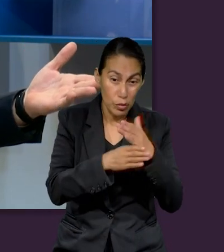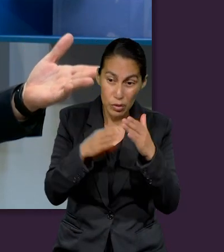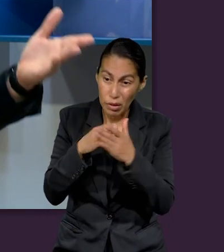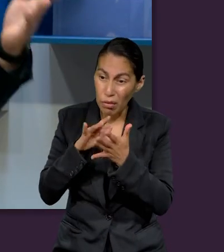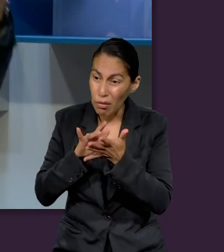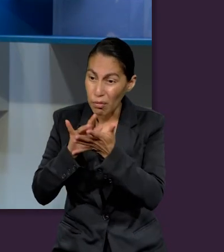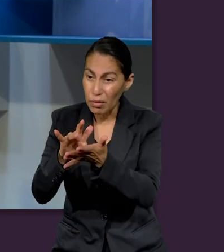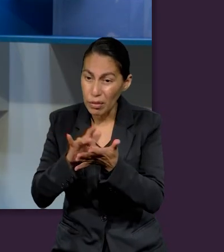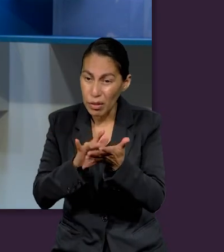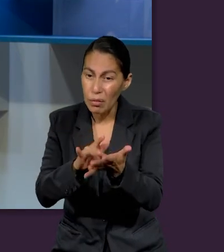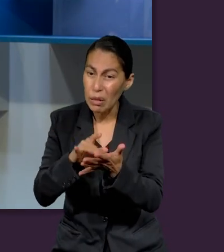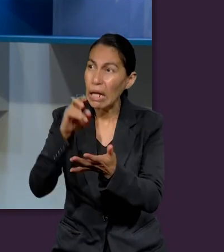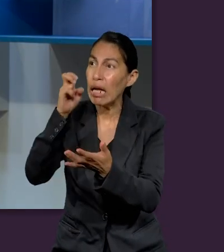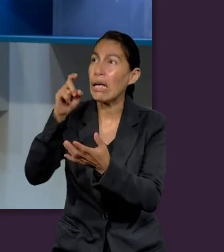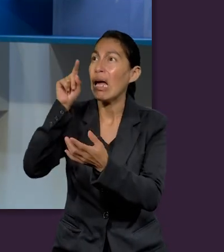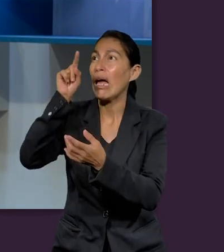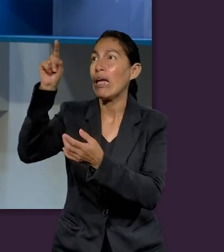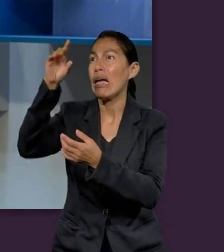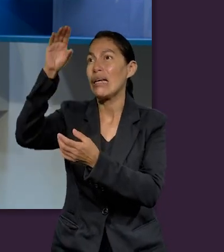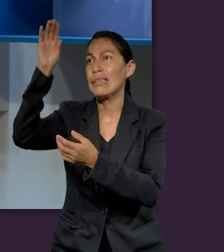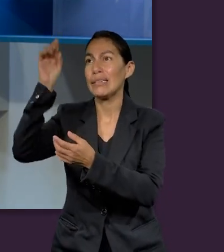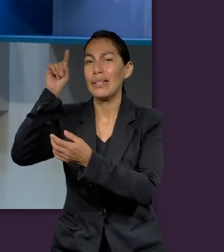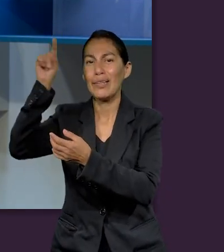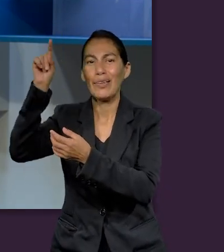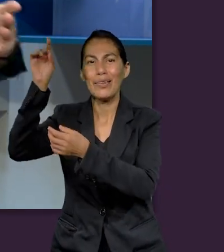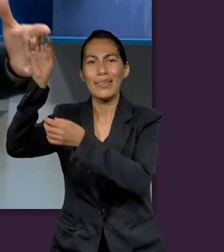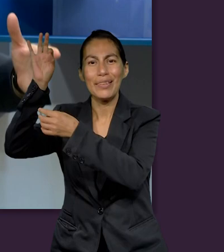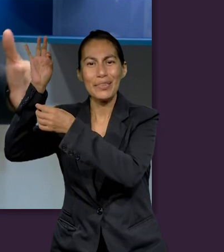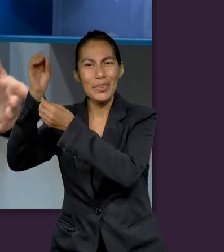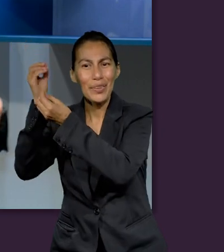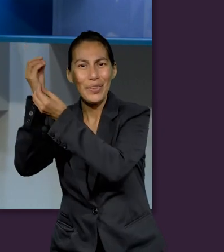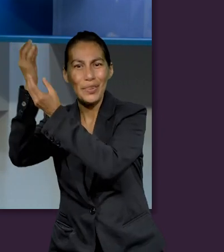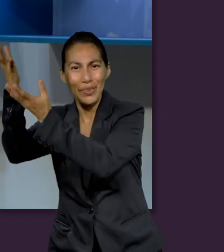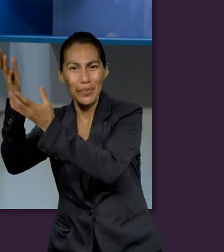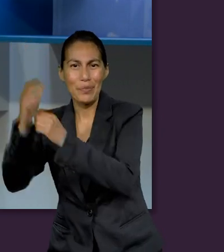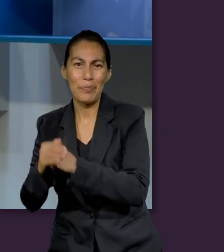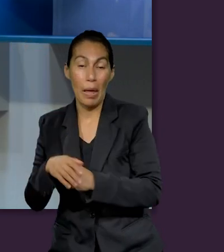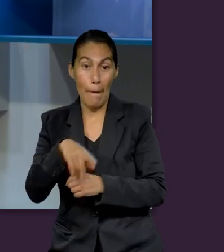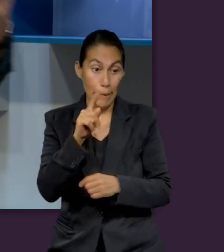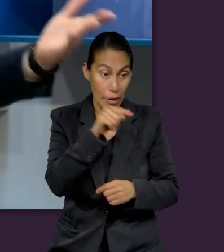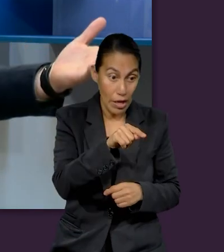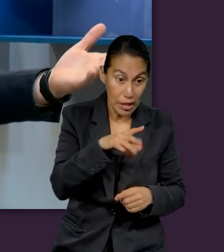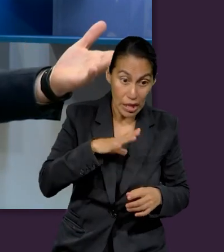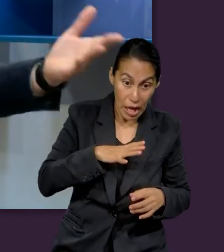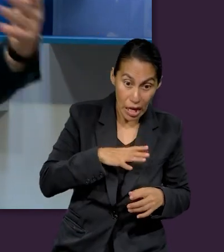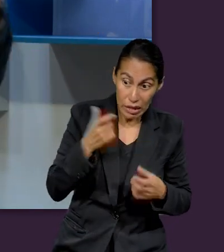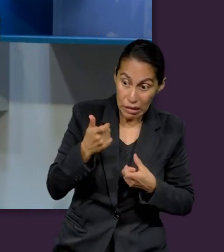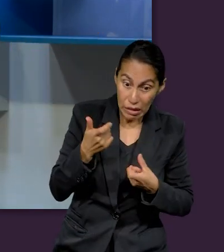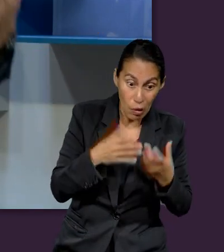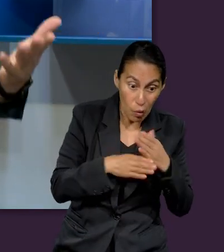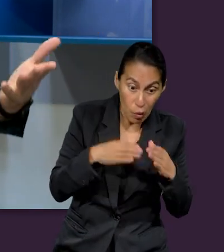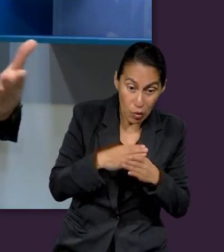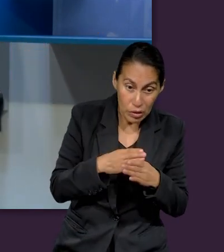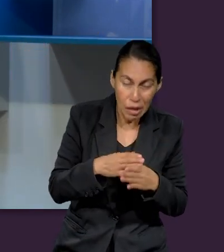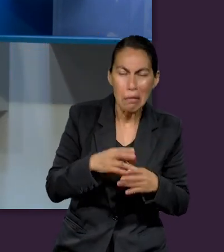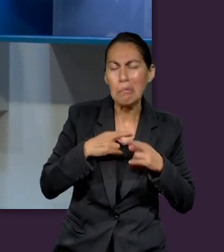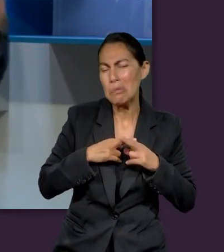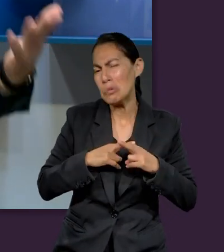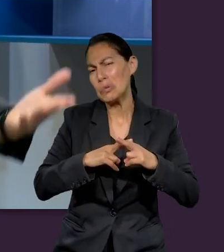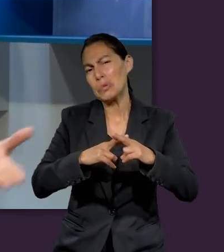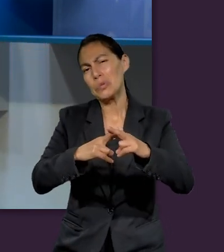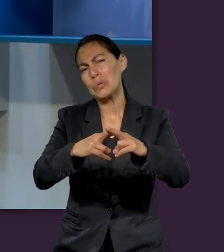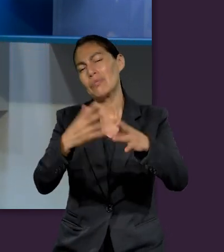no solamente nos estamos haciendo tesoros en el cielo sino los tesoros de la tierra van a ser más bendecidos más perdurables